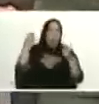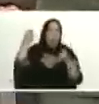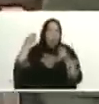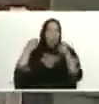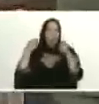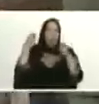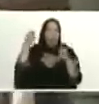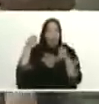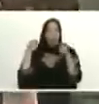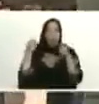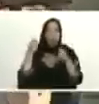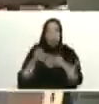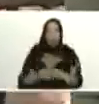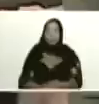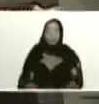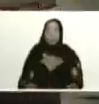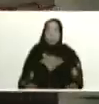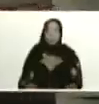pues.